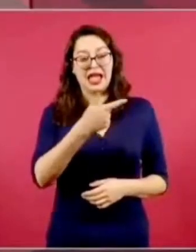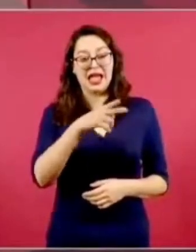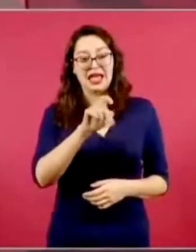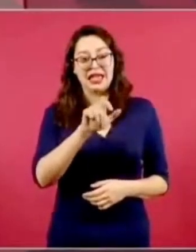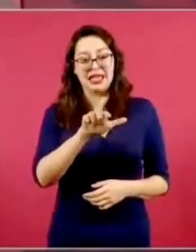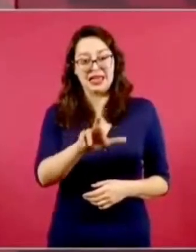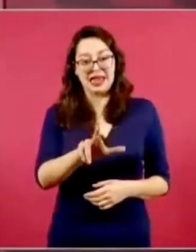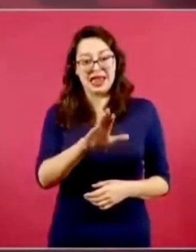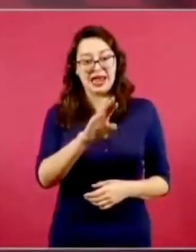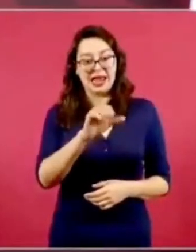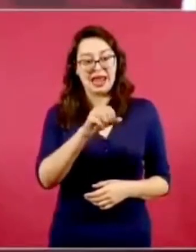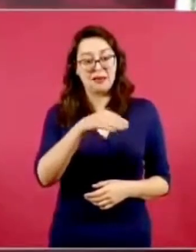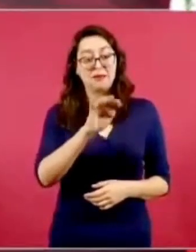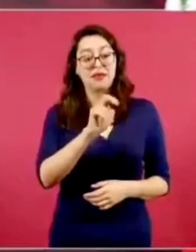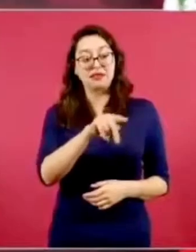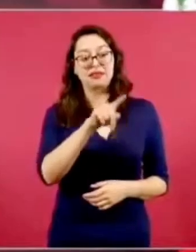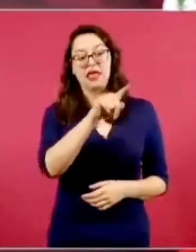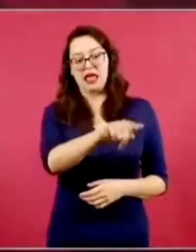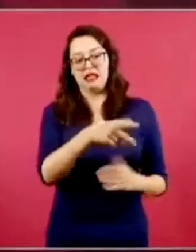pues,